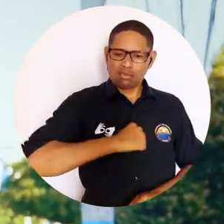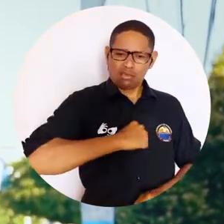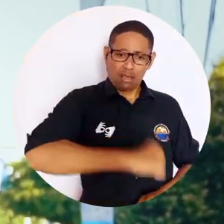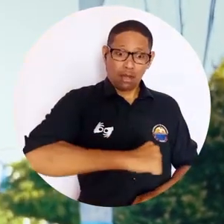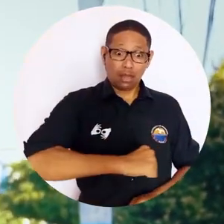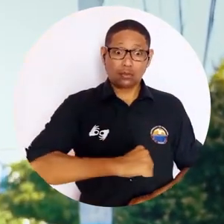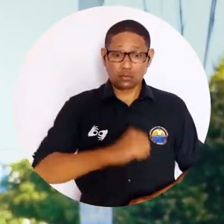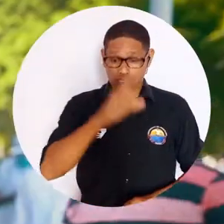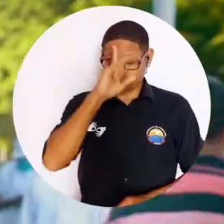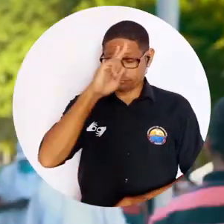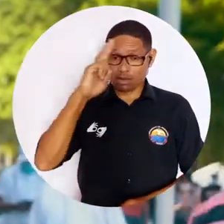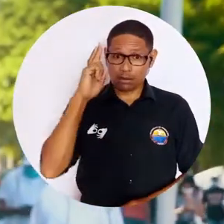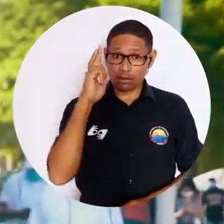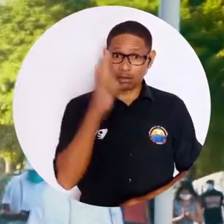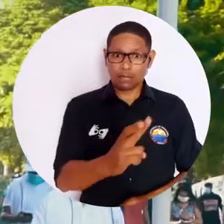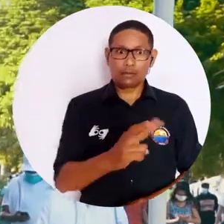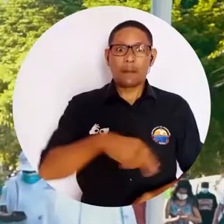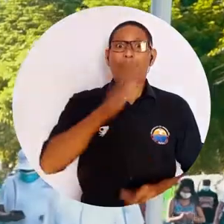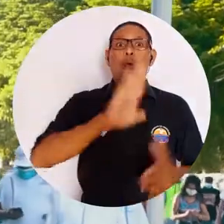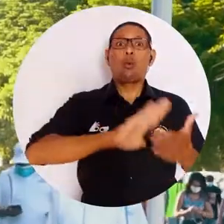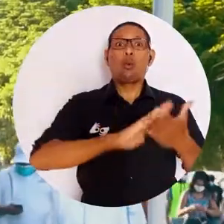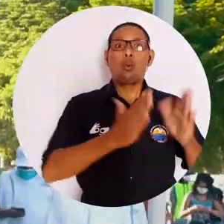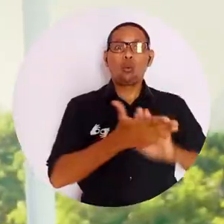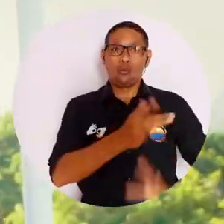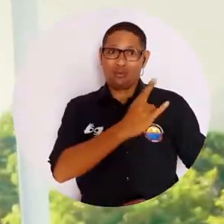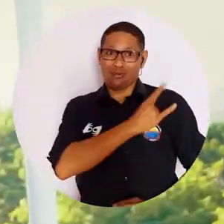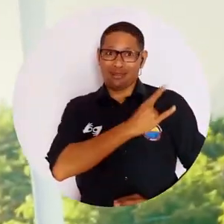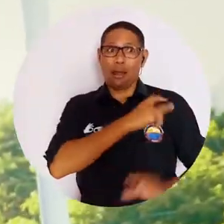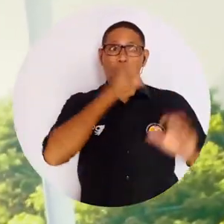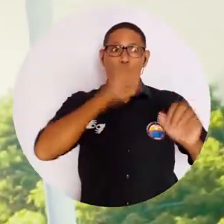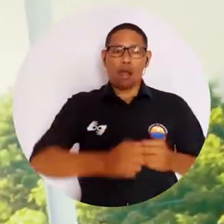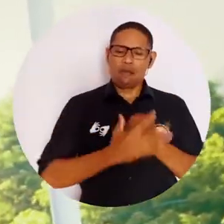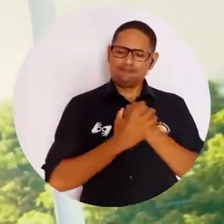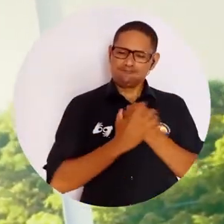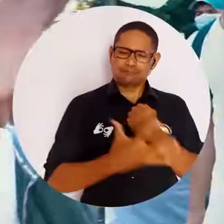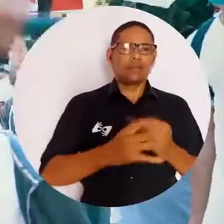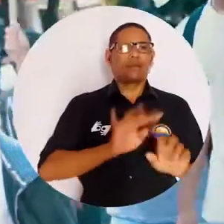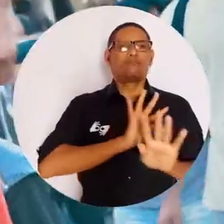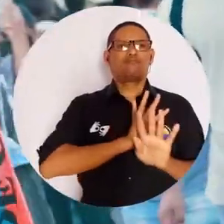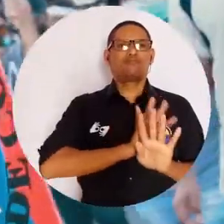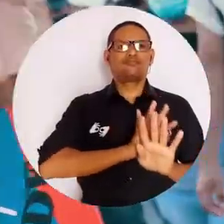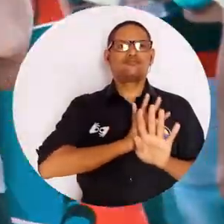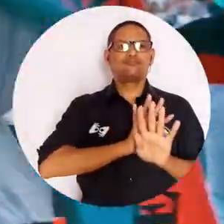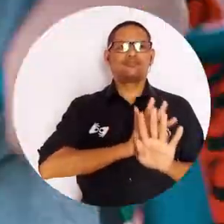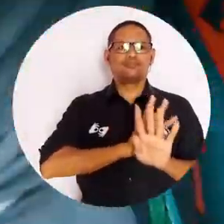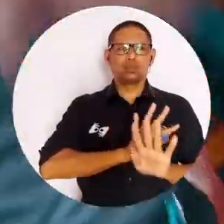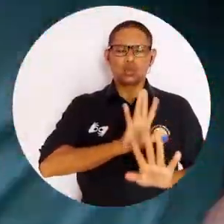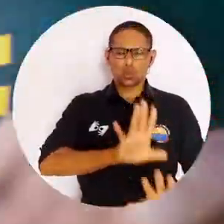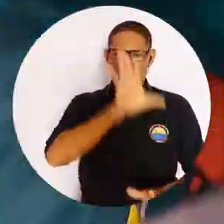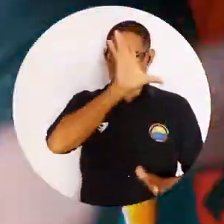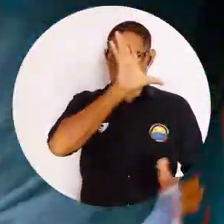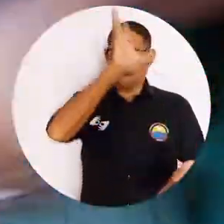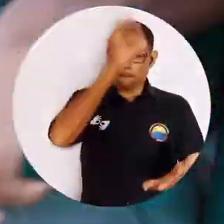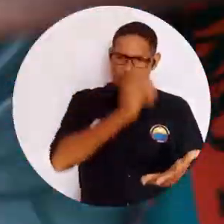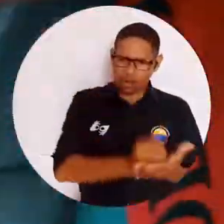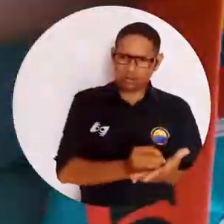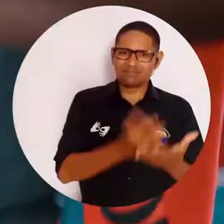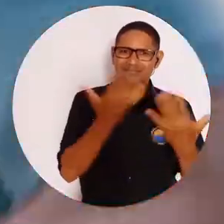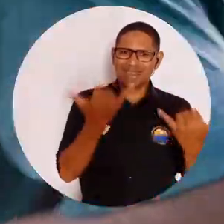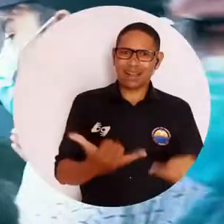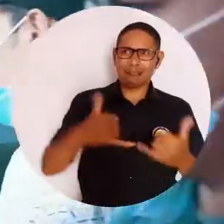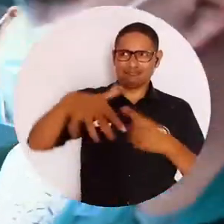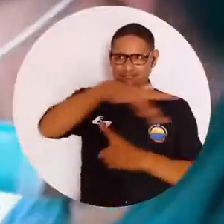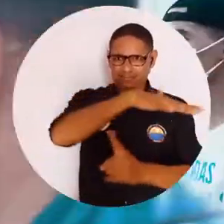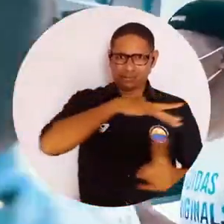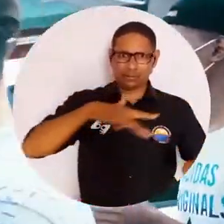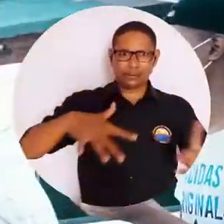para que sus derechos se vean garantizados, sobre todo la comunidad universitaria pueda manifestarse y expresar su